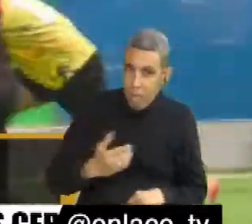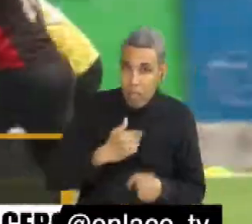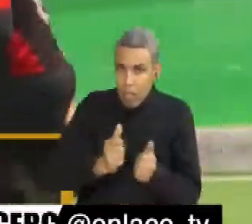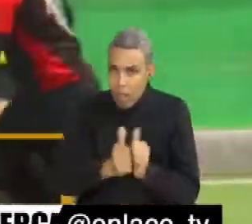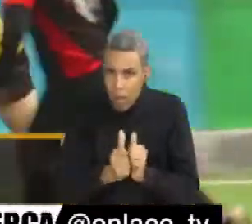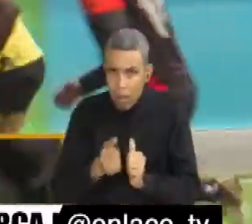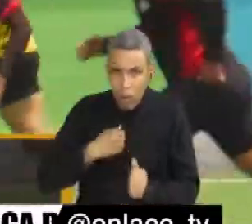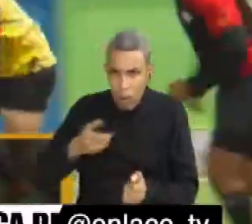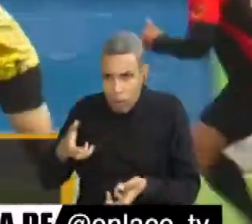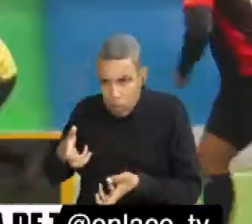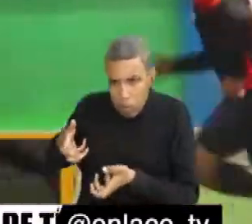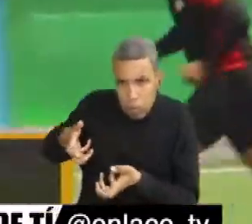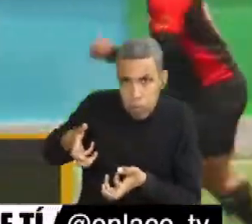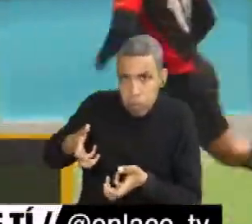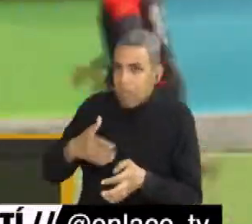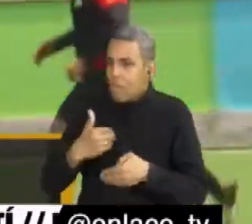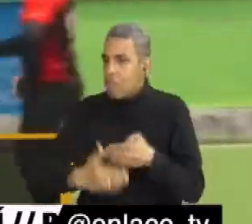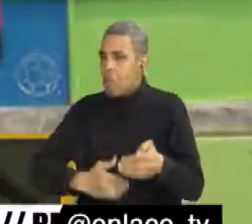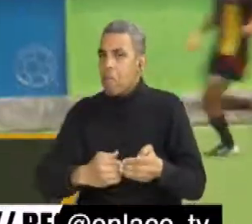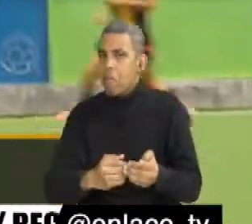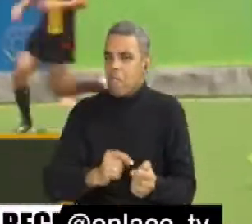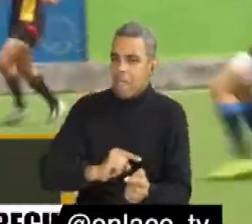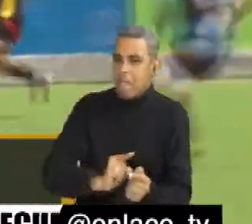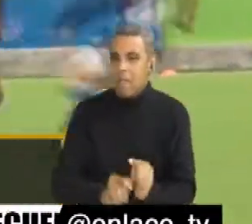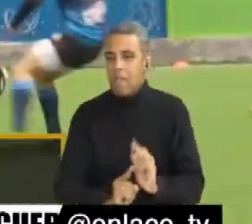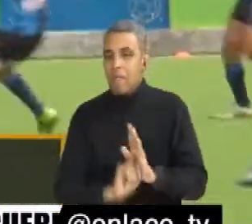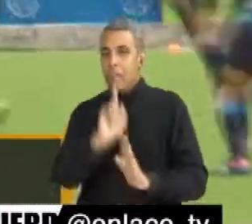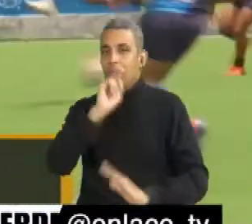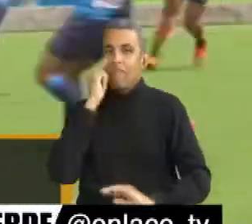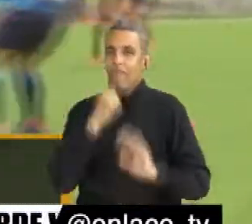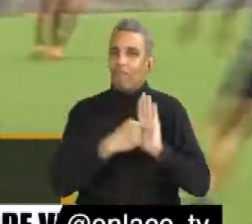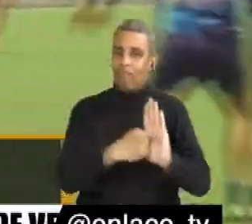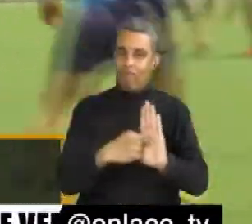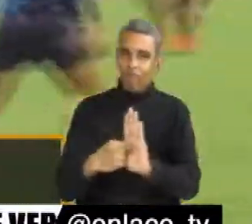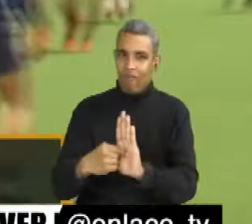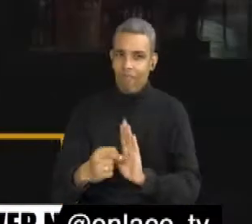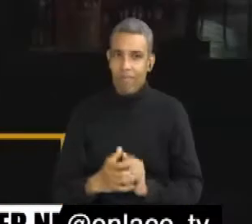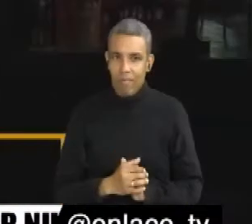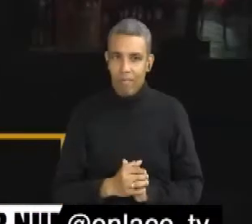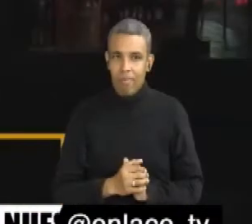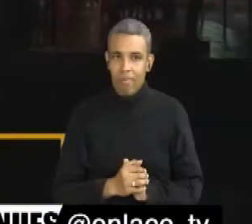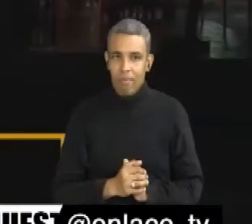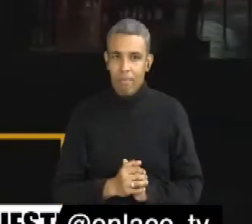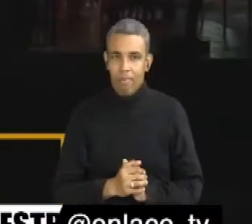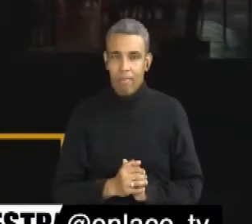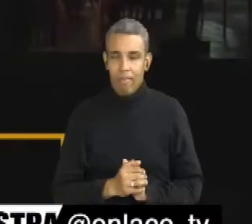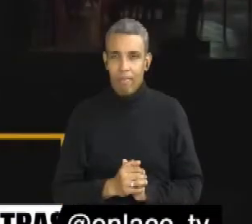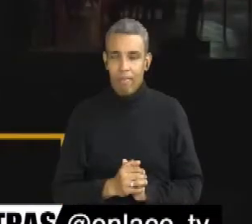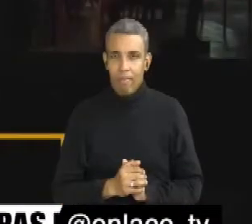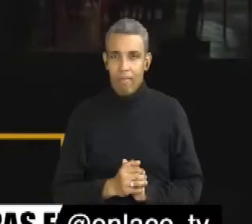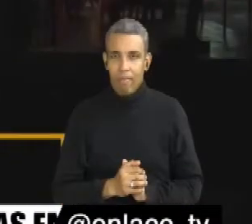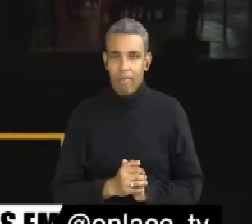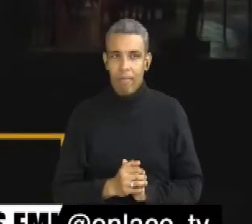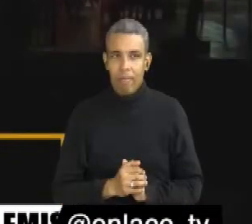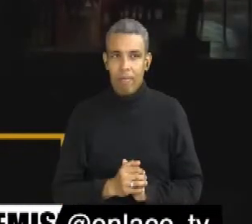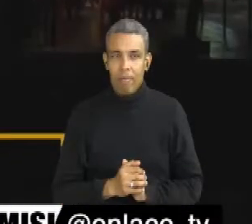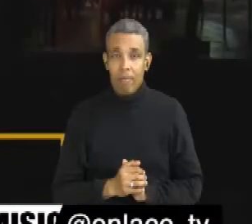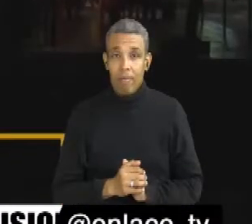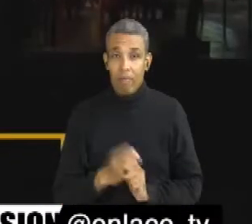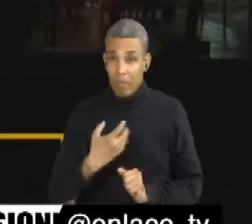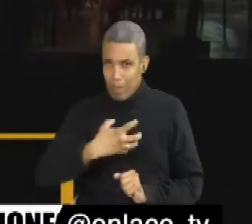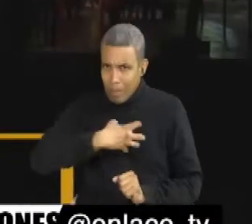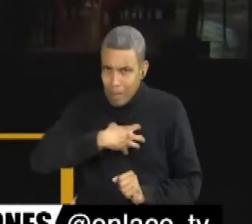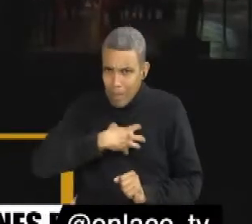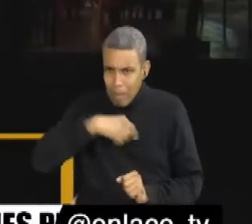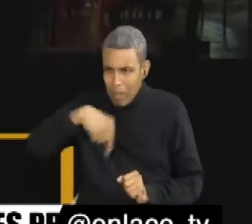buen potencial en esta disciplina deportiva. Somos el único equipo de Barranca Bermeja que está participando en este momento en el torneo departamental.